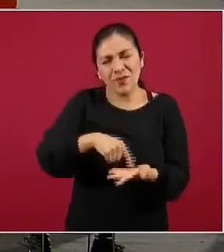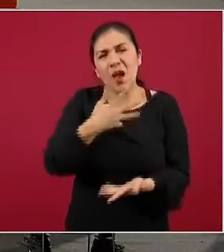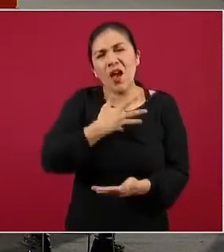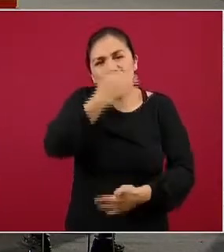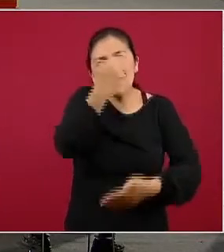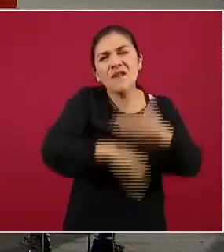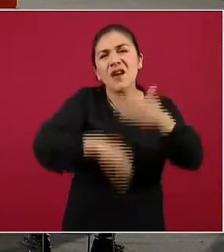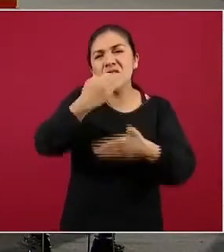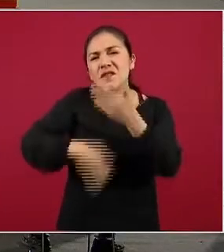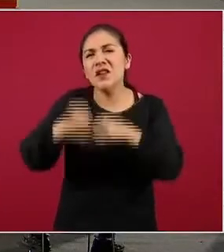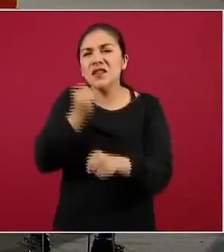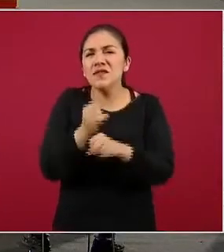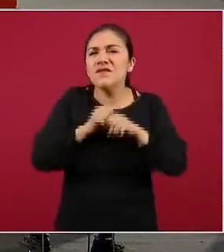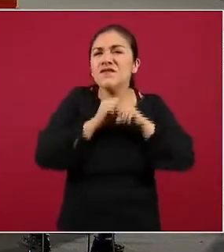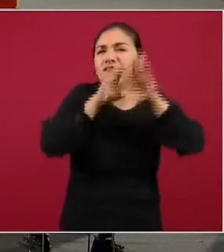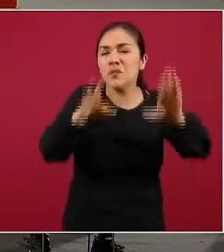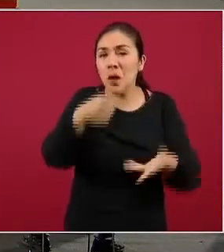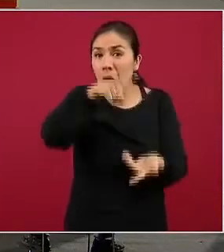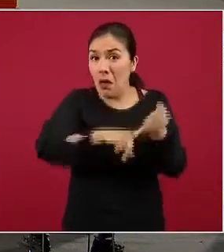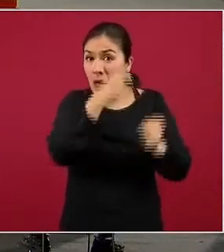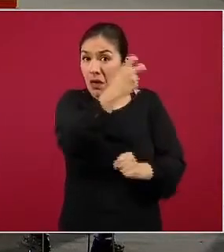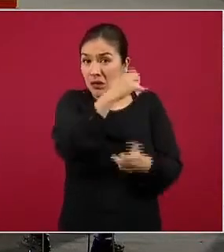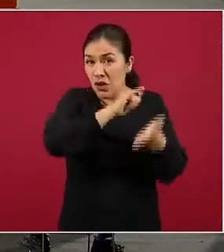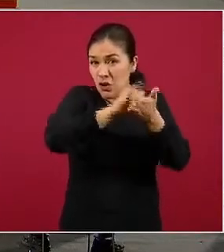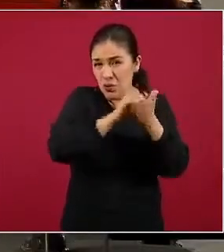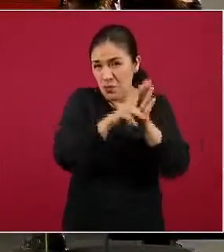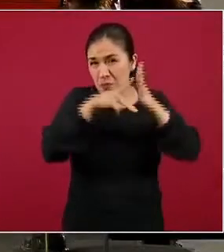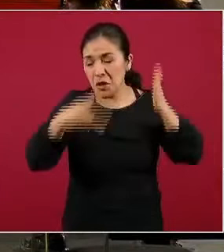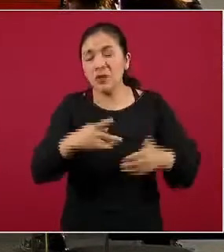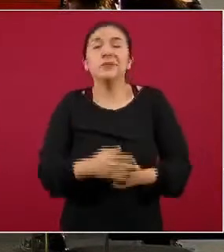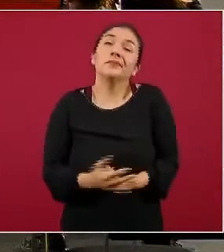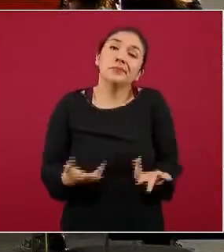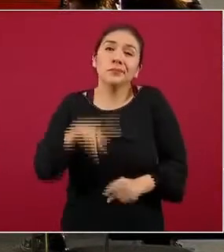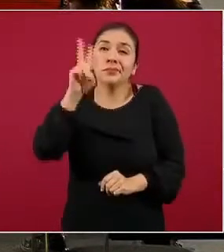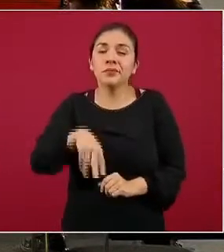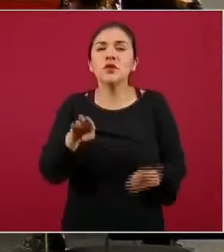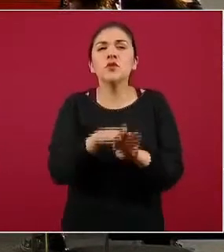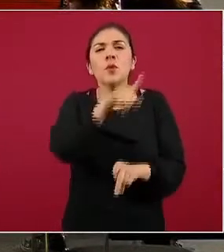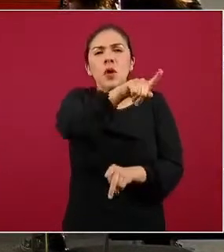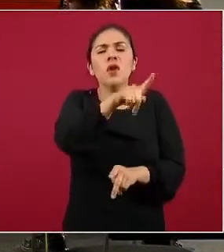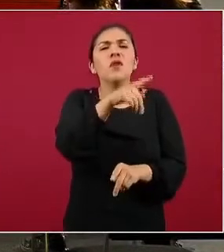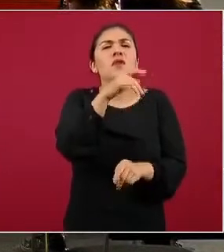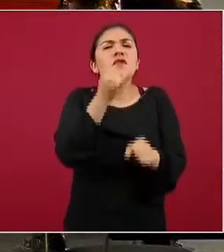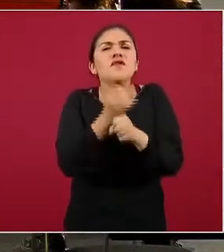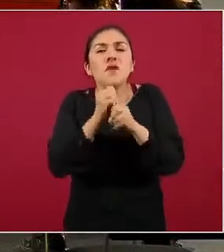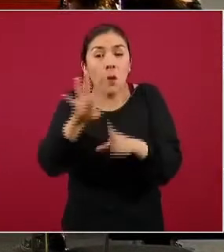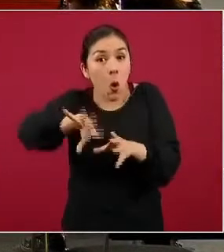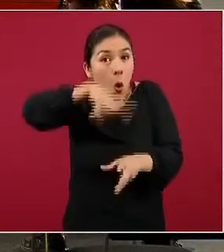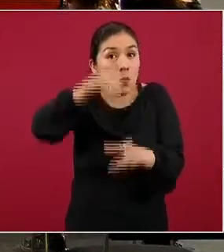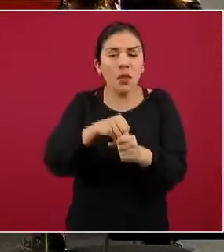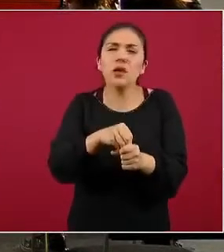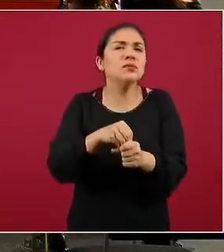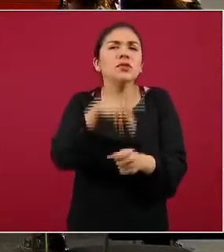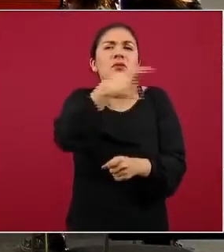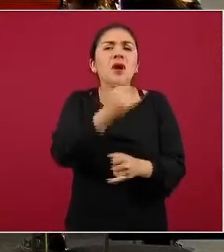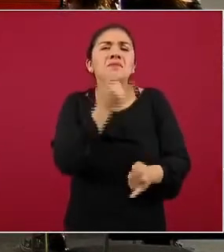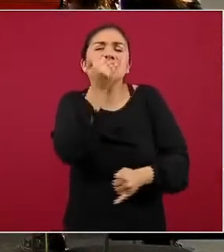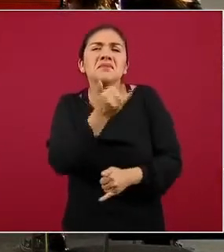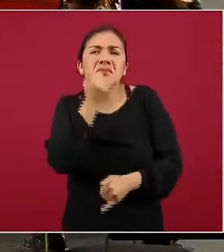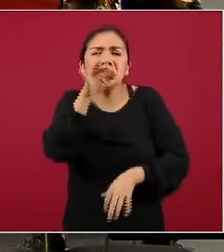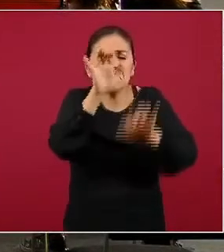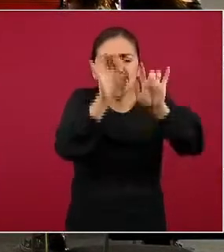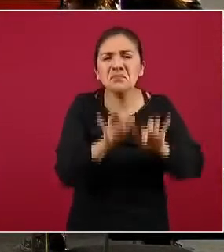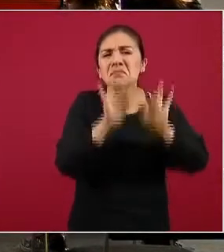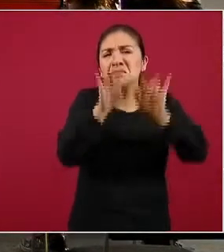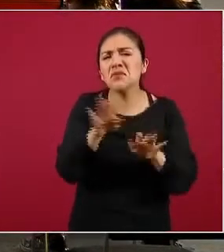de información en ese reportaje. Indudablemente tomaron información parcial, la interpretaron sin un conocimiento correcto